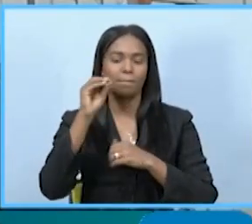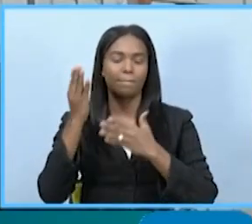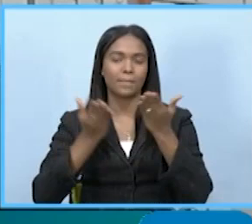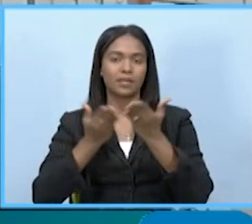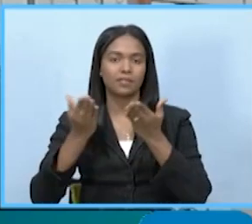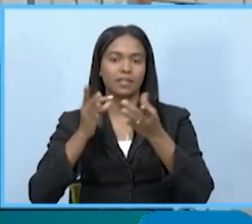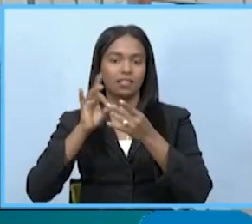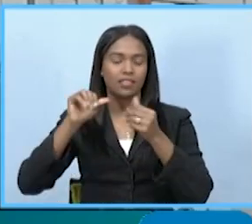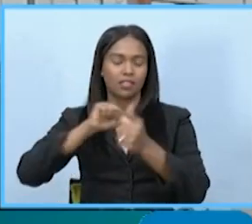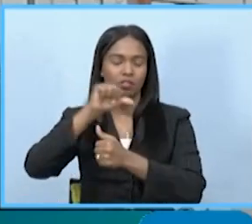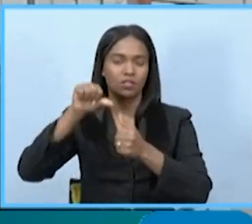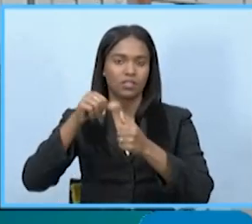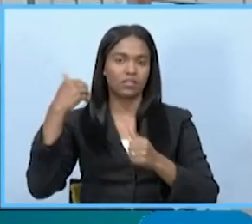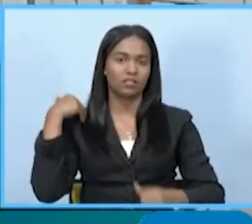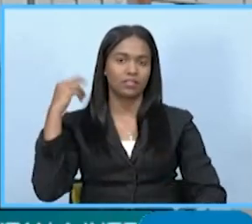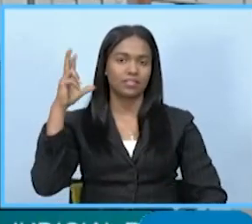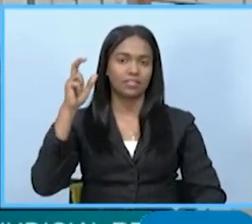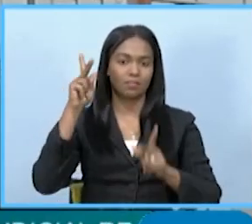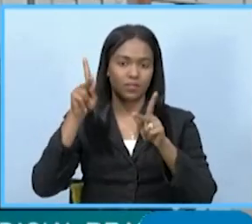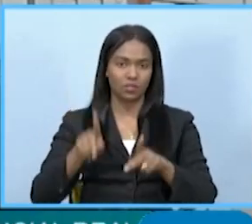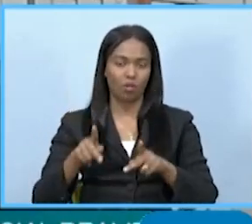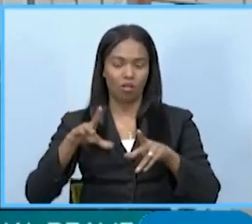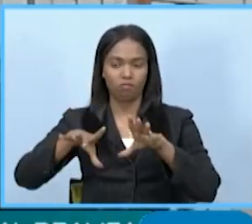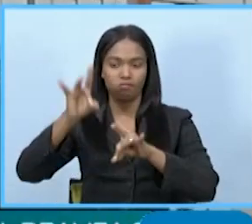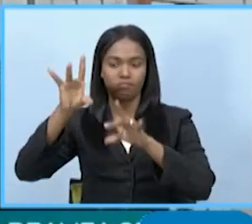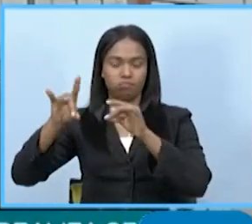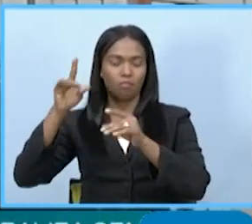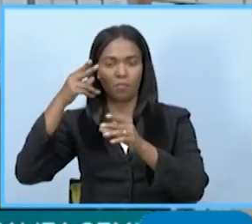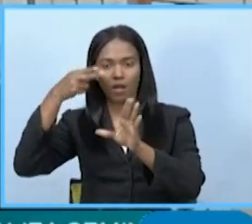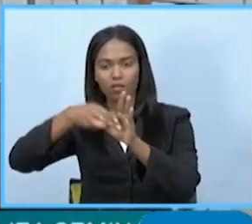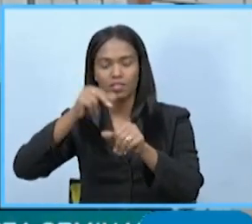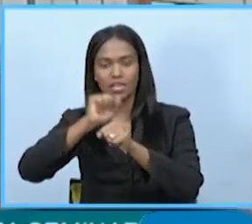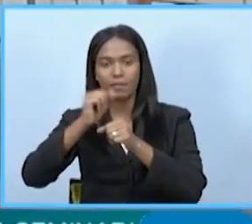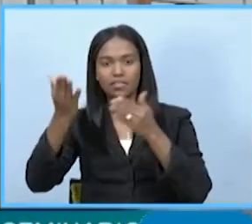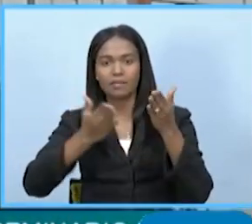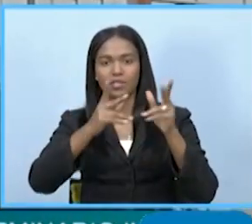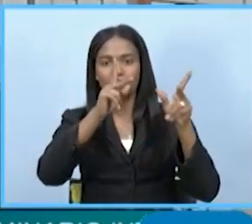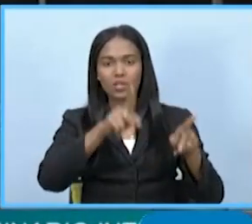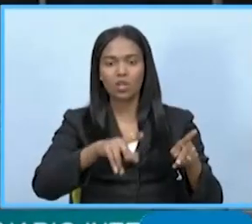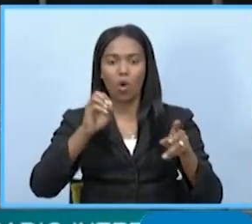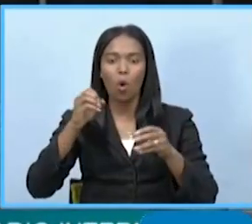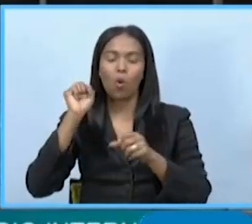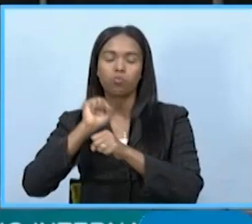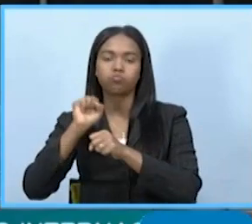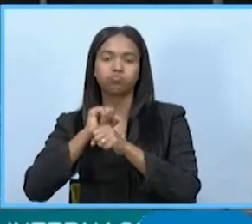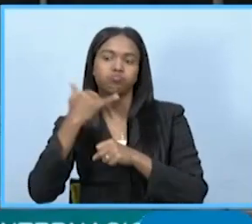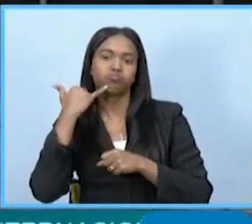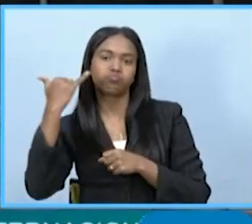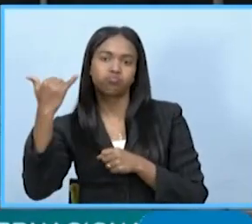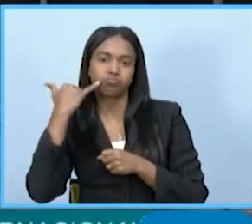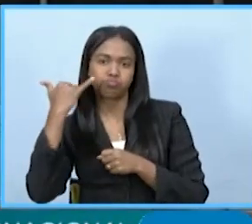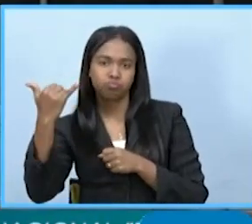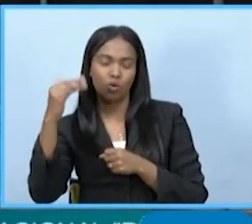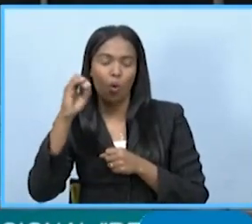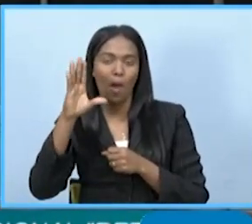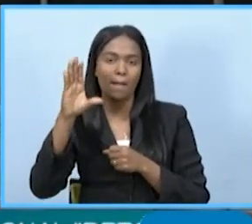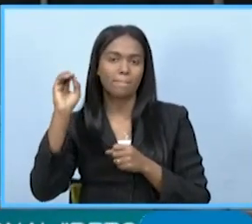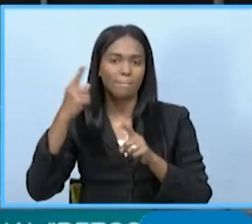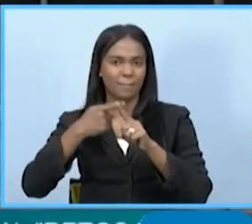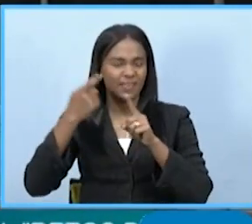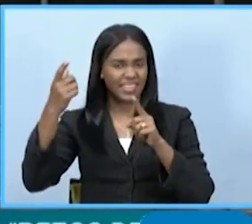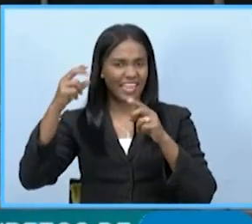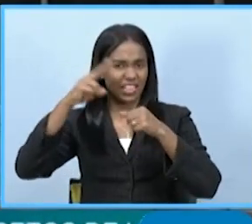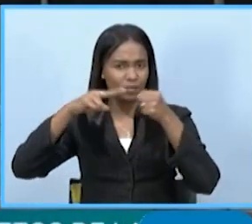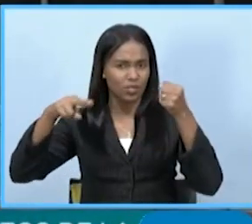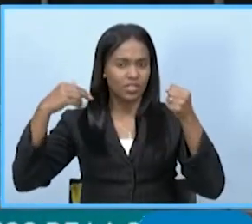servicios de AS ofrece 30 vacantes para la función de servicio al cliente o empleados en línea, mientras la empresa de Hato Mayor cuenta